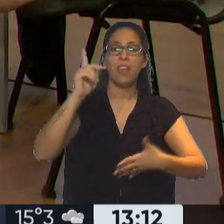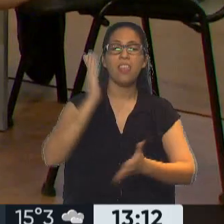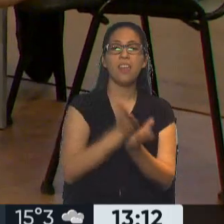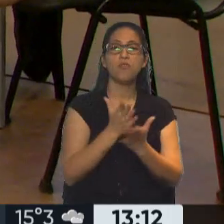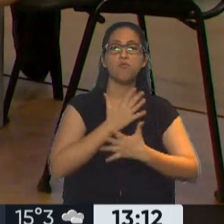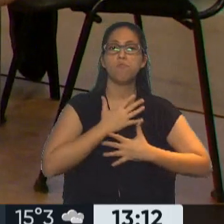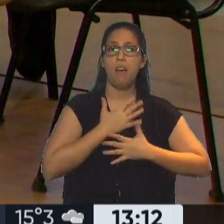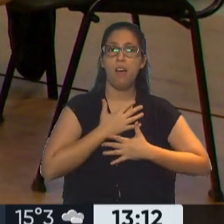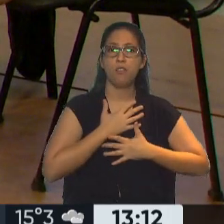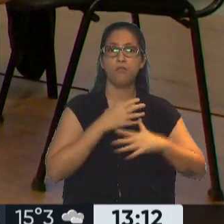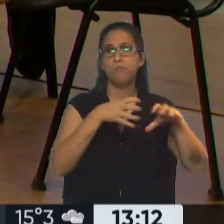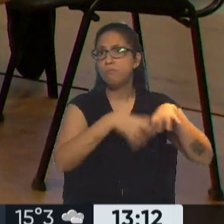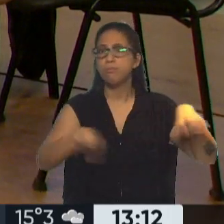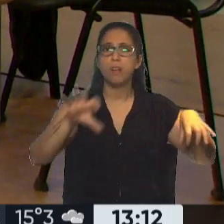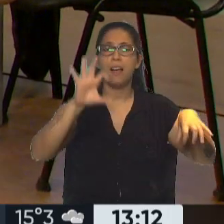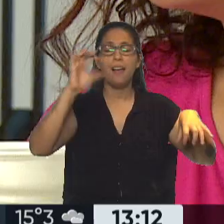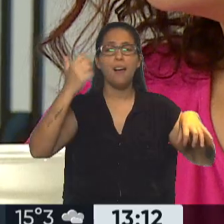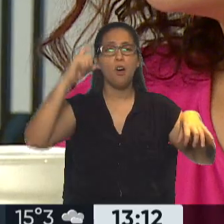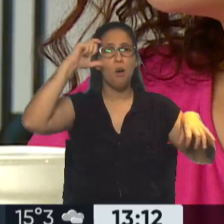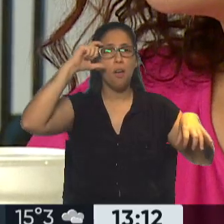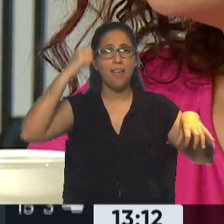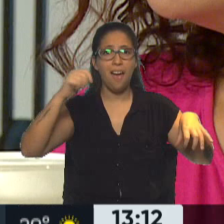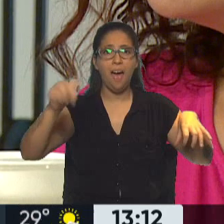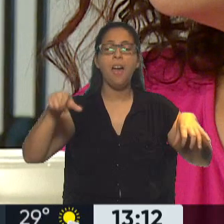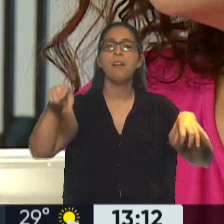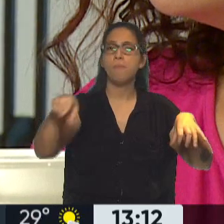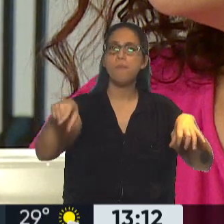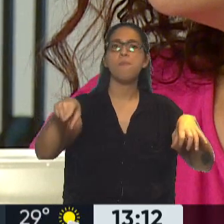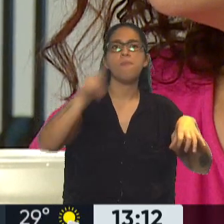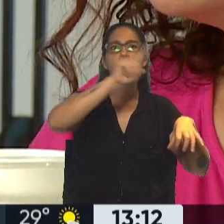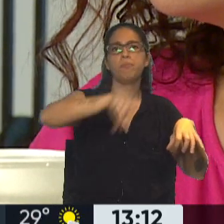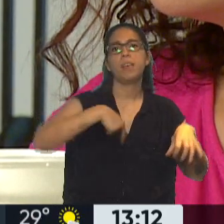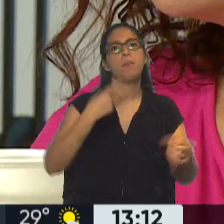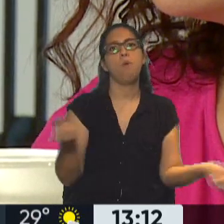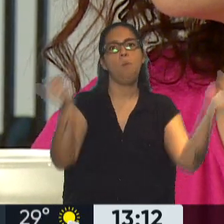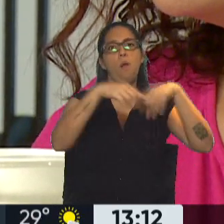de la OEA. Queremos que se restablezcan las condiciones democráticas en Perú.